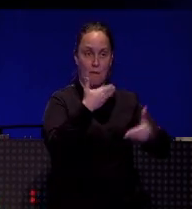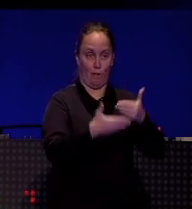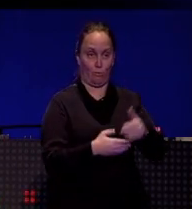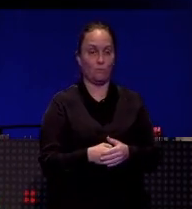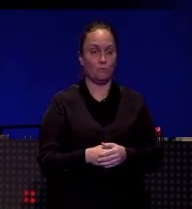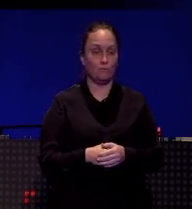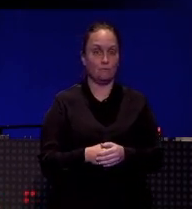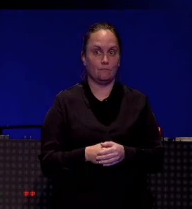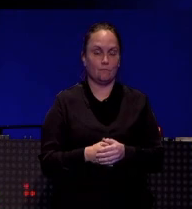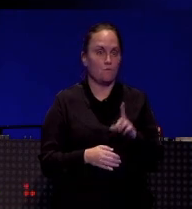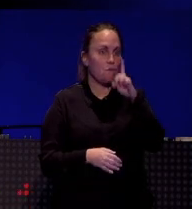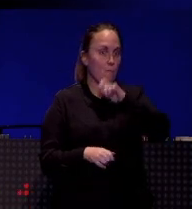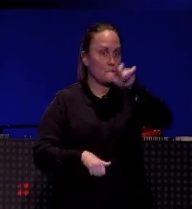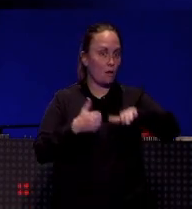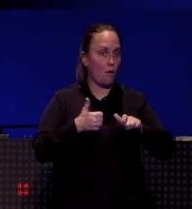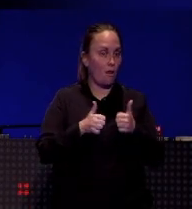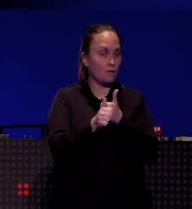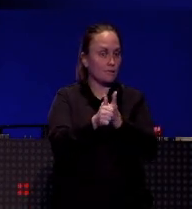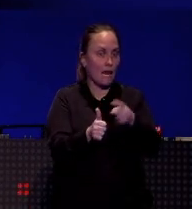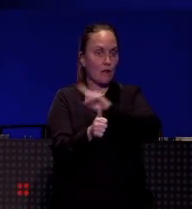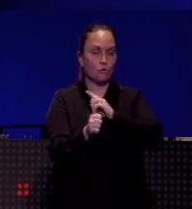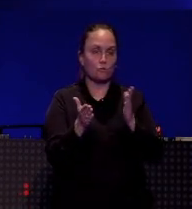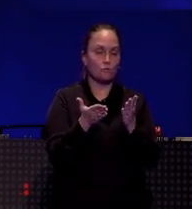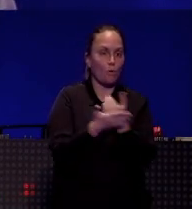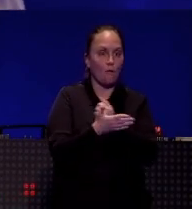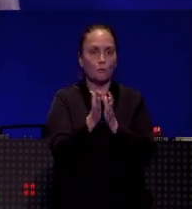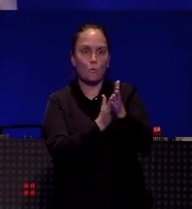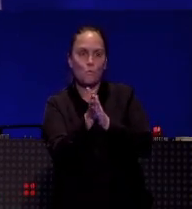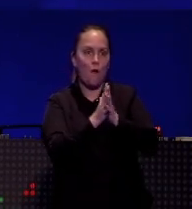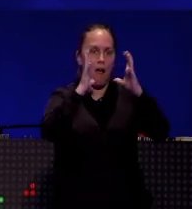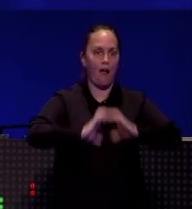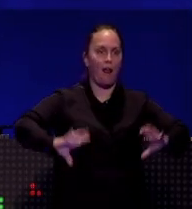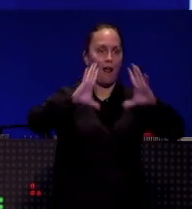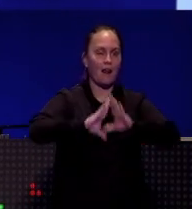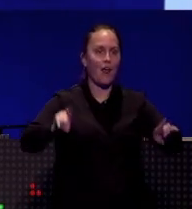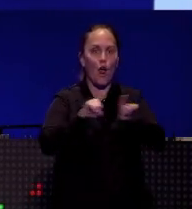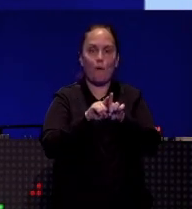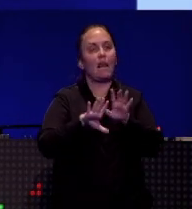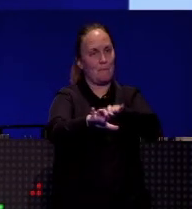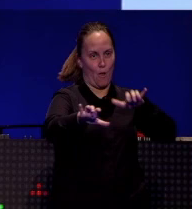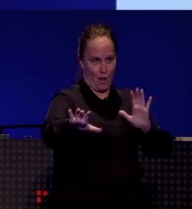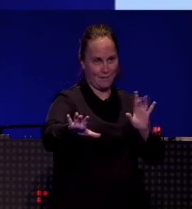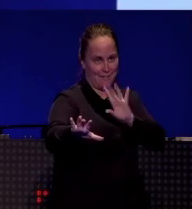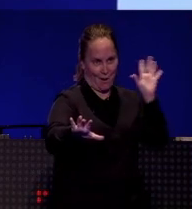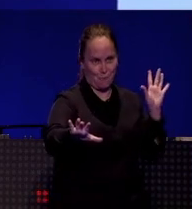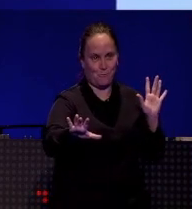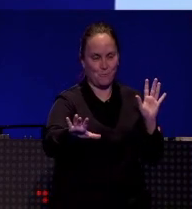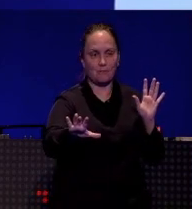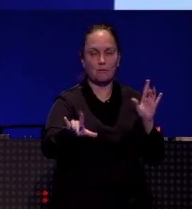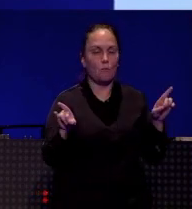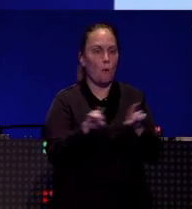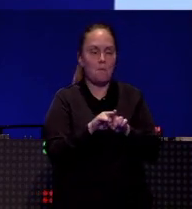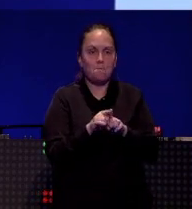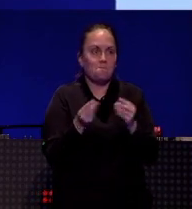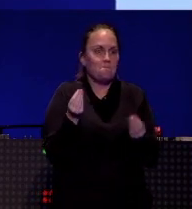yo recuerdo que mis seguidores claro estaban todos entusiasmados viviendo lo como no sé la mayoría evidentemente viviendo lo